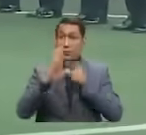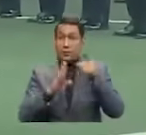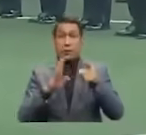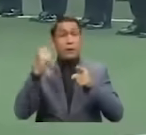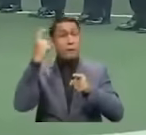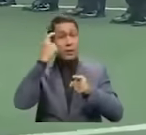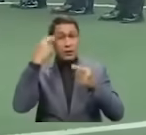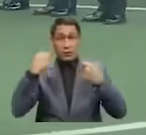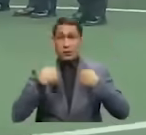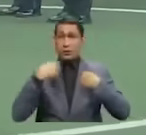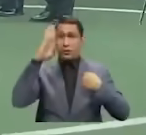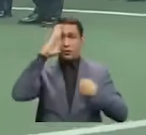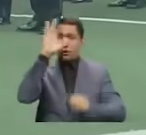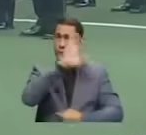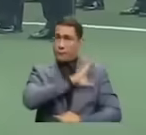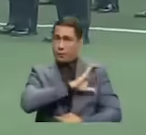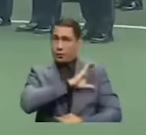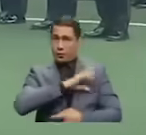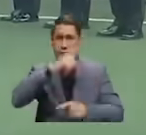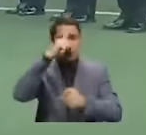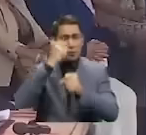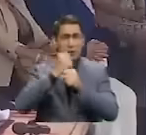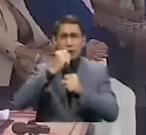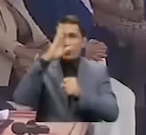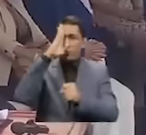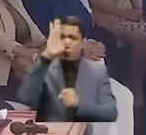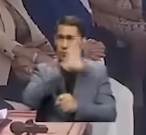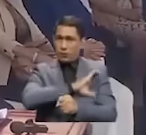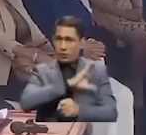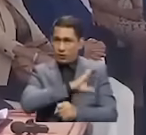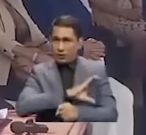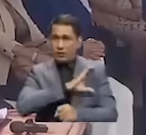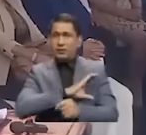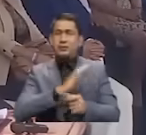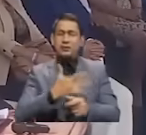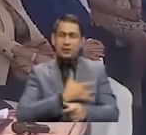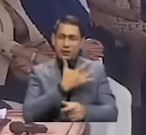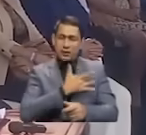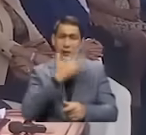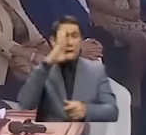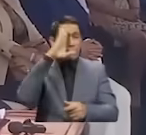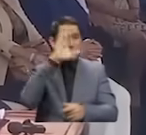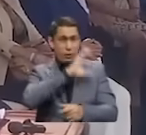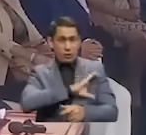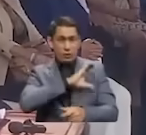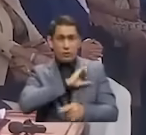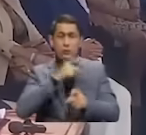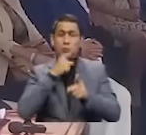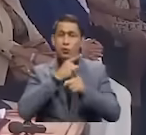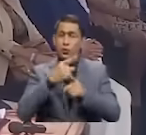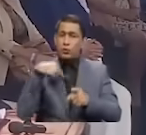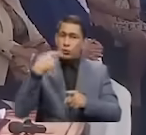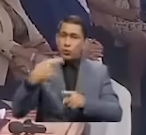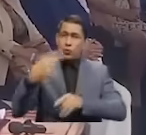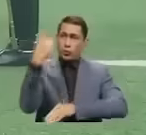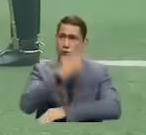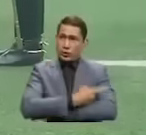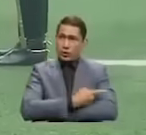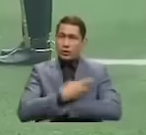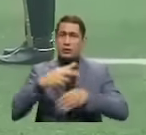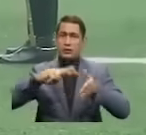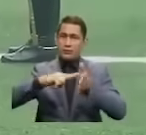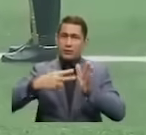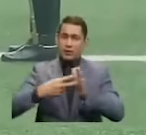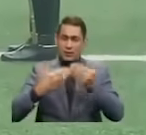como policía, actuar como policía, sentir como policía. Por lo tanto, cada día ser un policía.